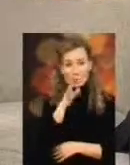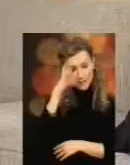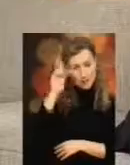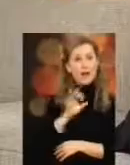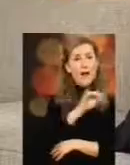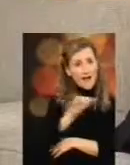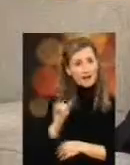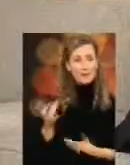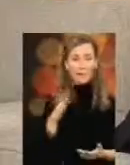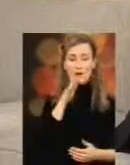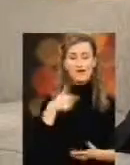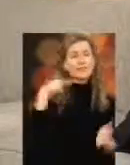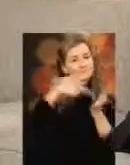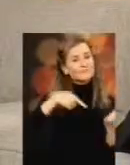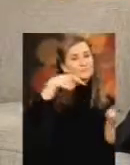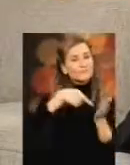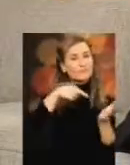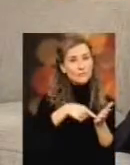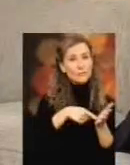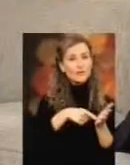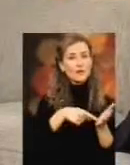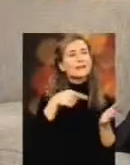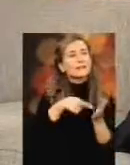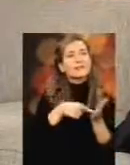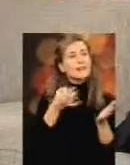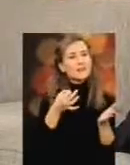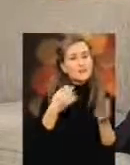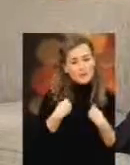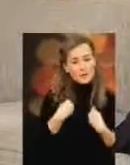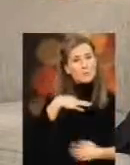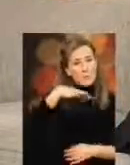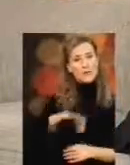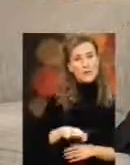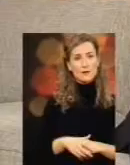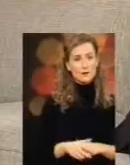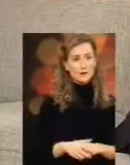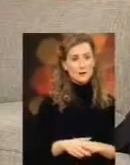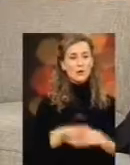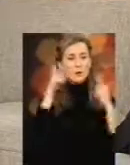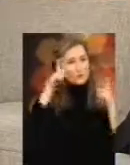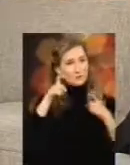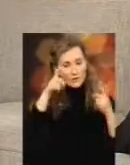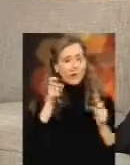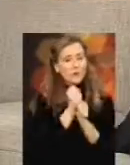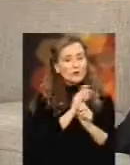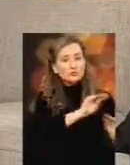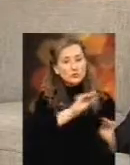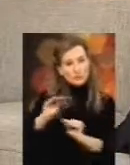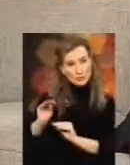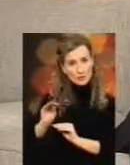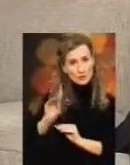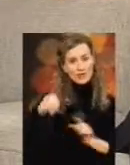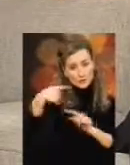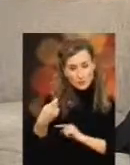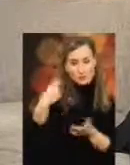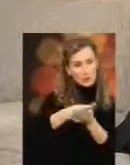llevan razón cuando reivindican que puedan vivir con el esfuerzo de su